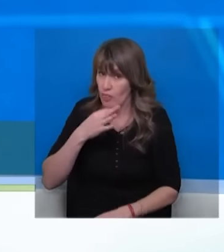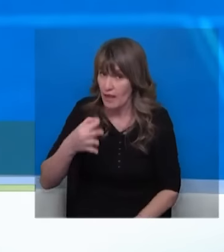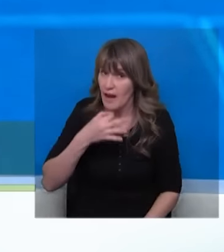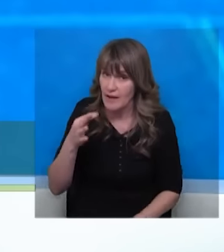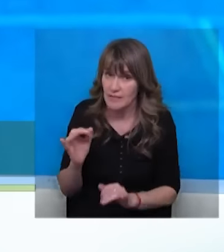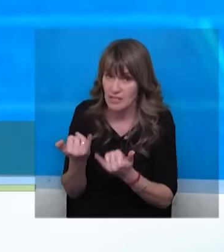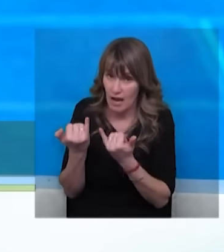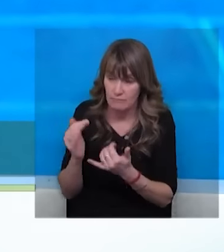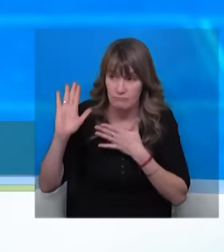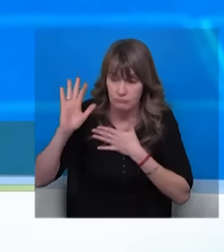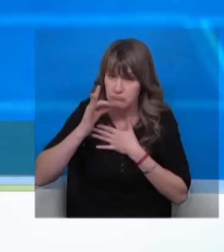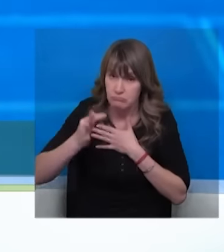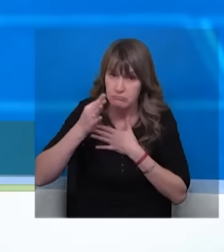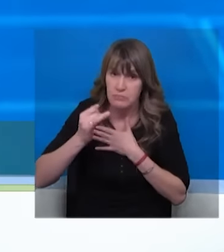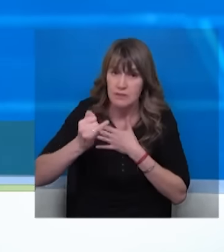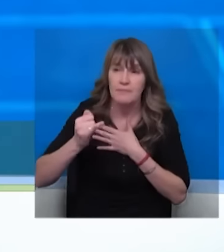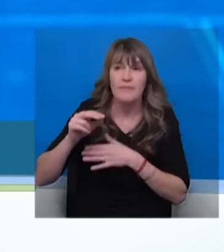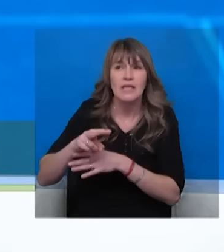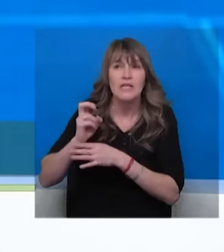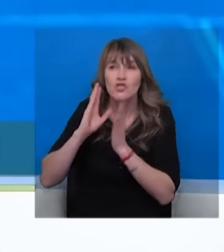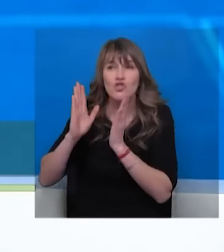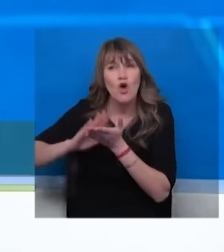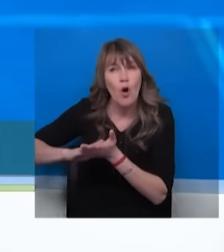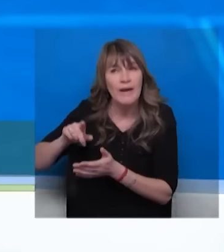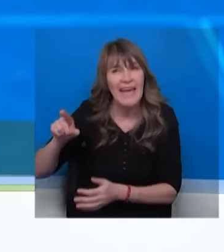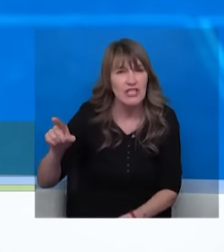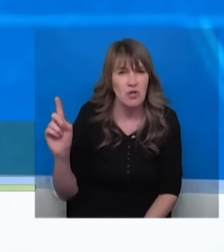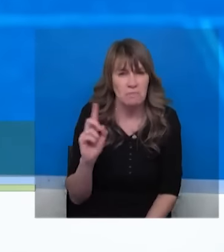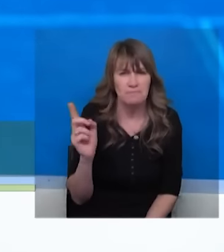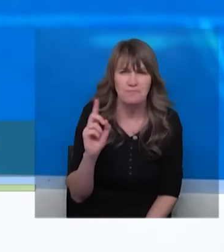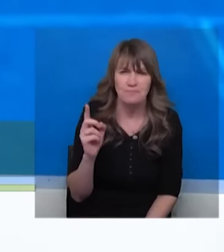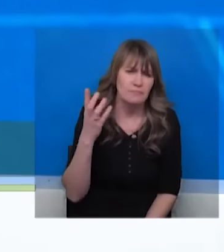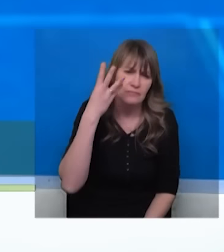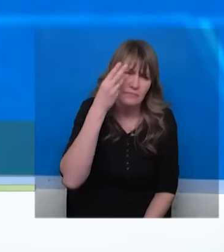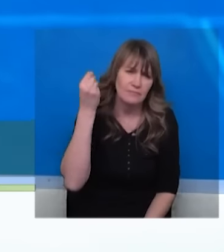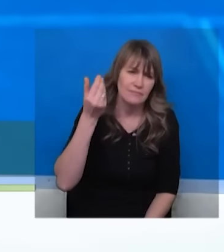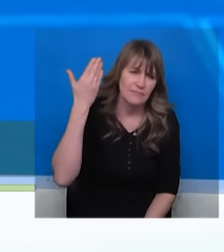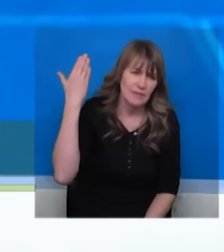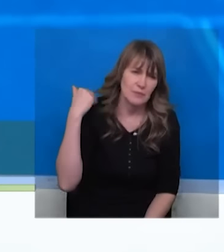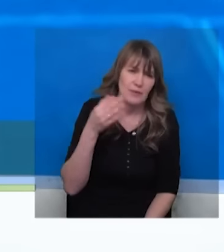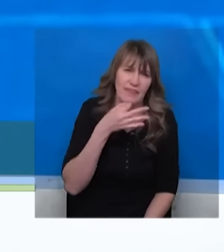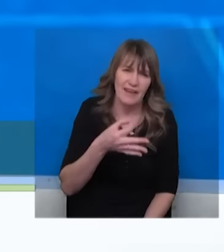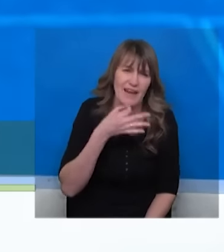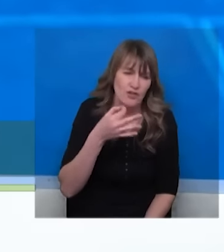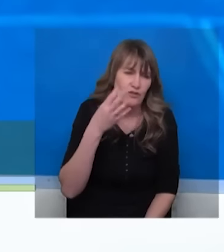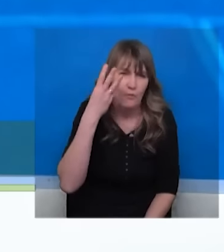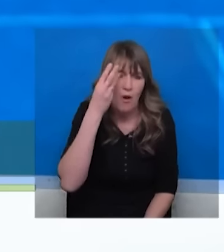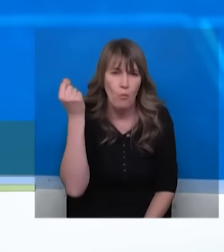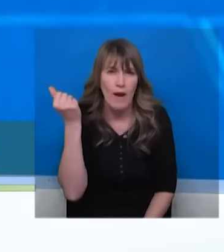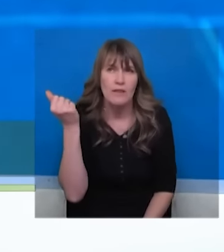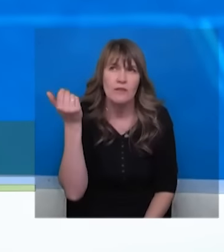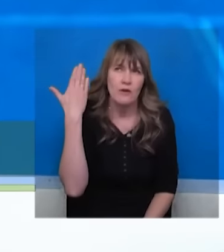eh a mí en fiscalía sobre eso en particular y no me acuerdo ya F hacer pasó tiempo de mi declaraciones